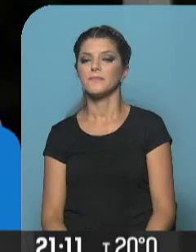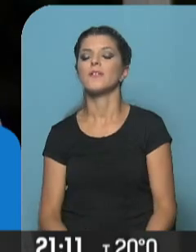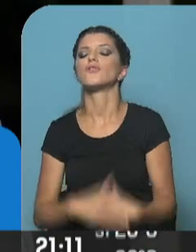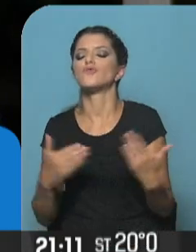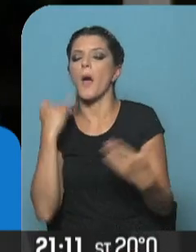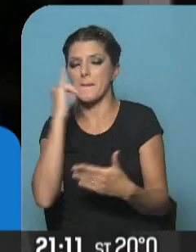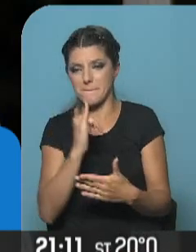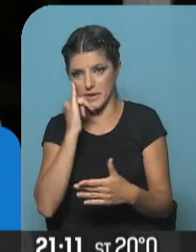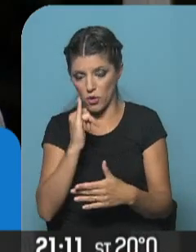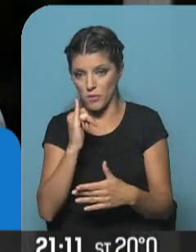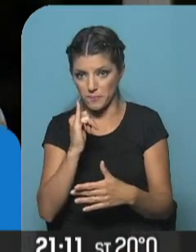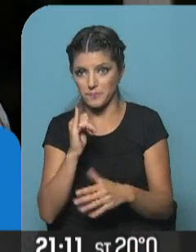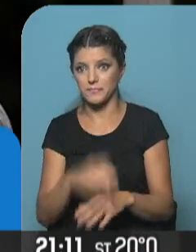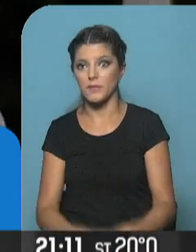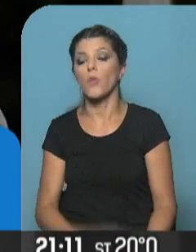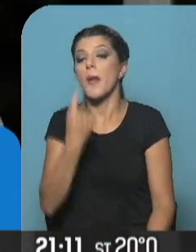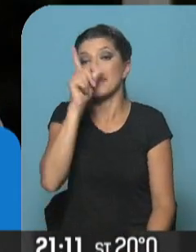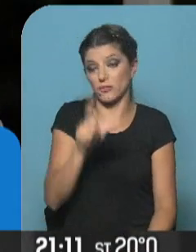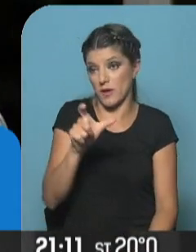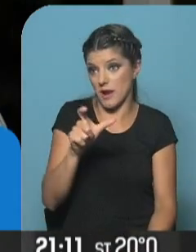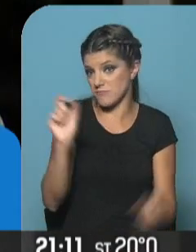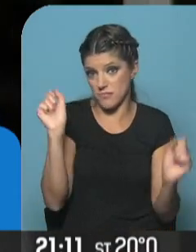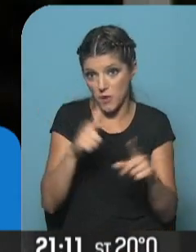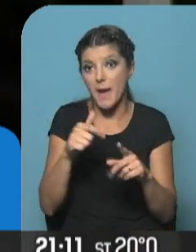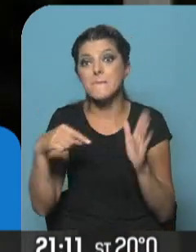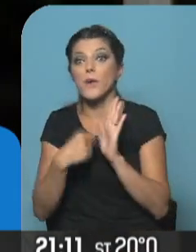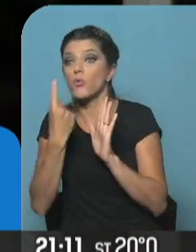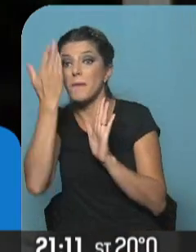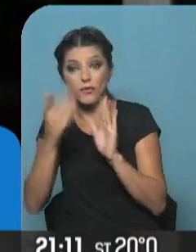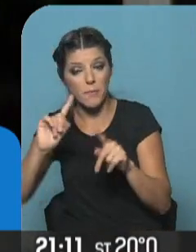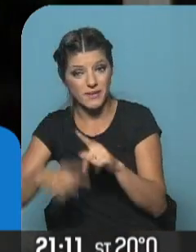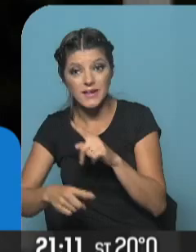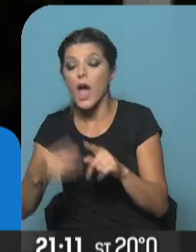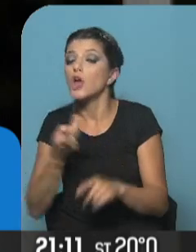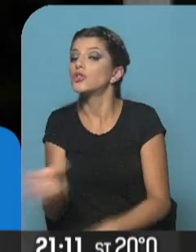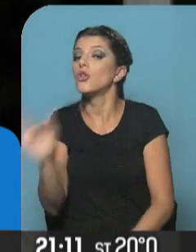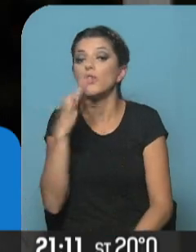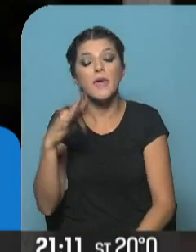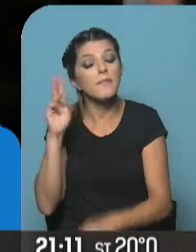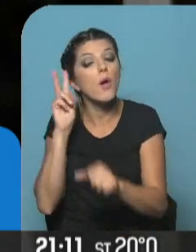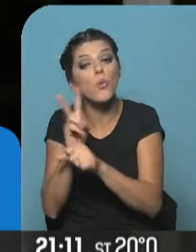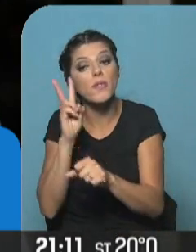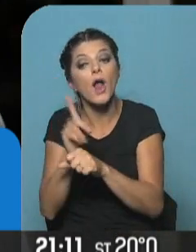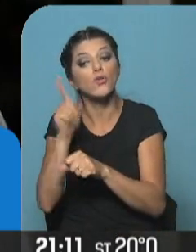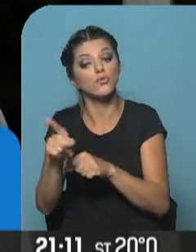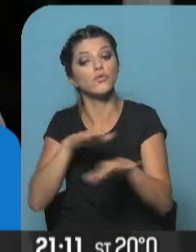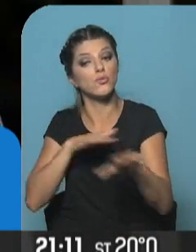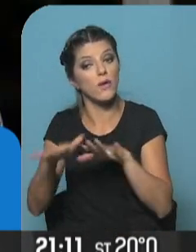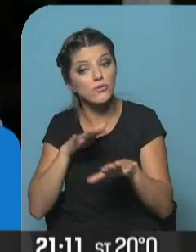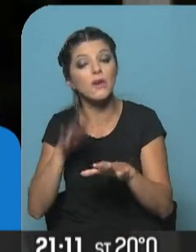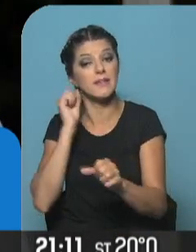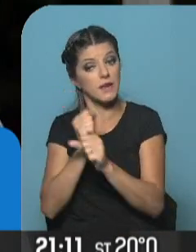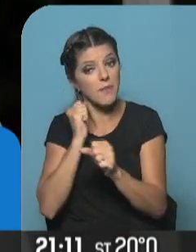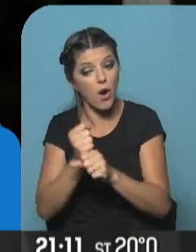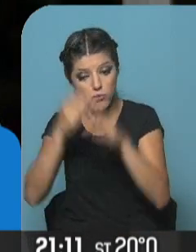uno es funcionario público, tiene que cuidar todos los días sus actos, porque si no termina preso. Eso es lo que nos pasa. Los argentinos lo saben,